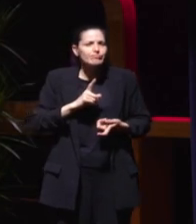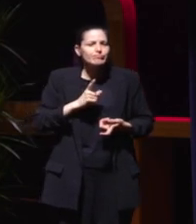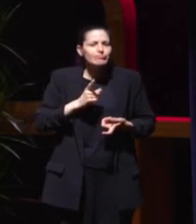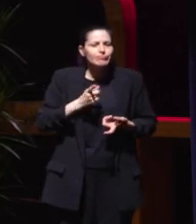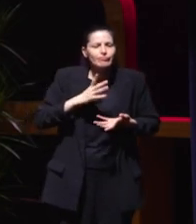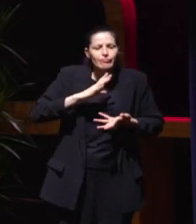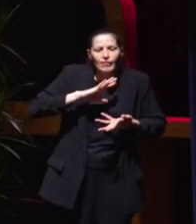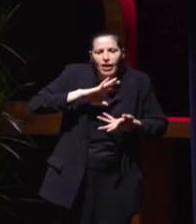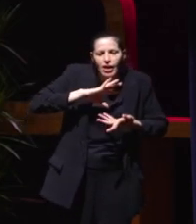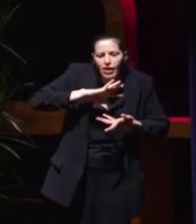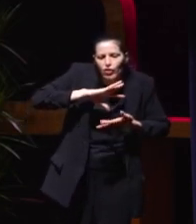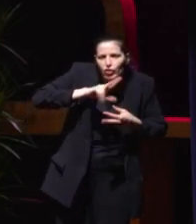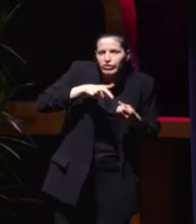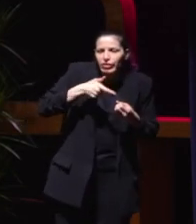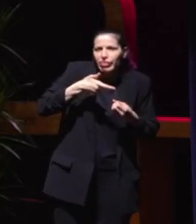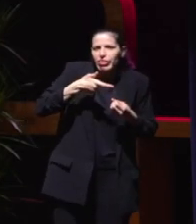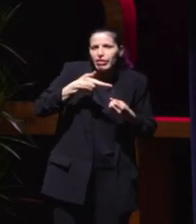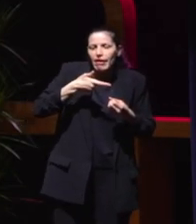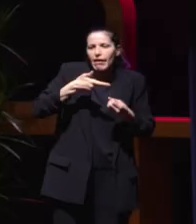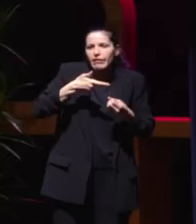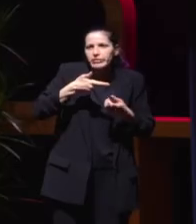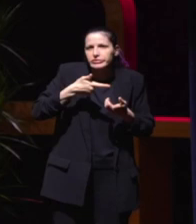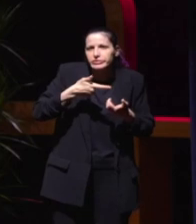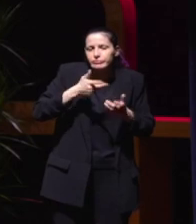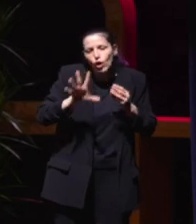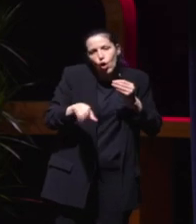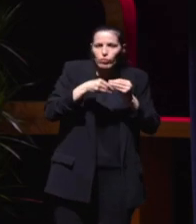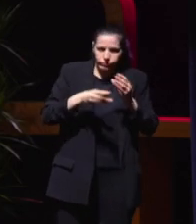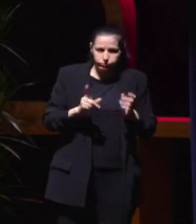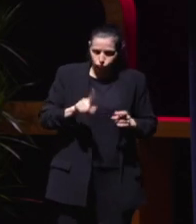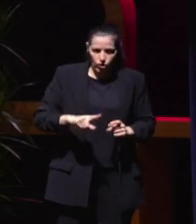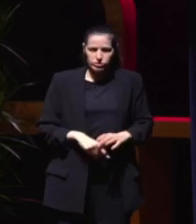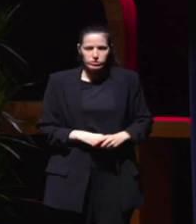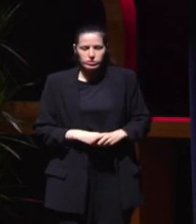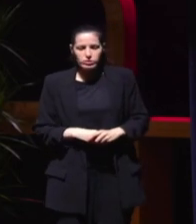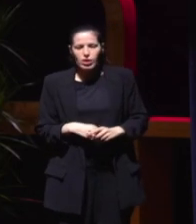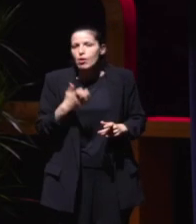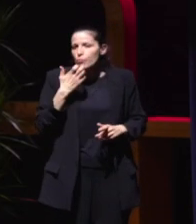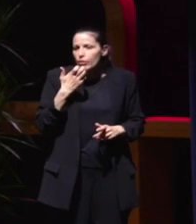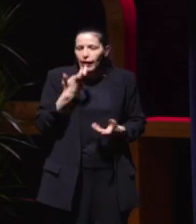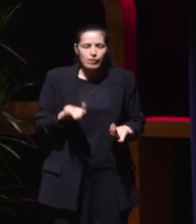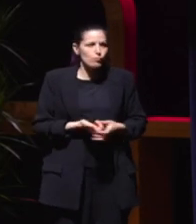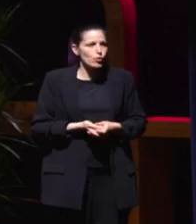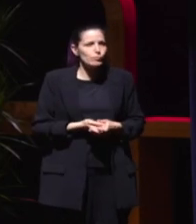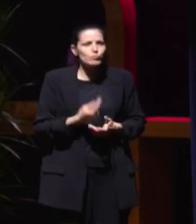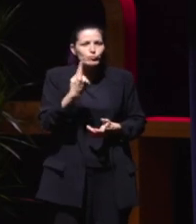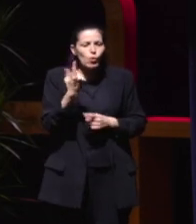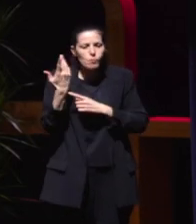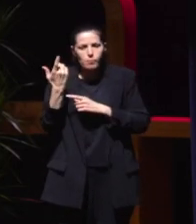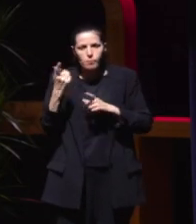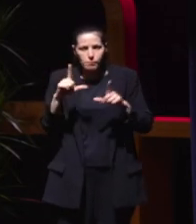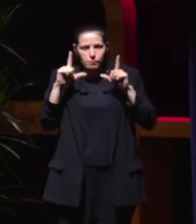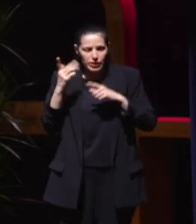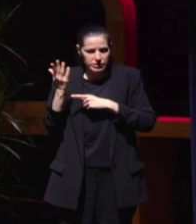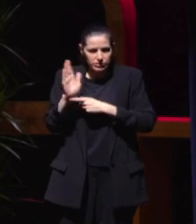da paso a una pieza de un compañero una compañera diciendo que ahora vamos a cambiar de tono